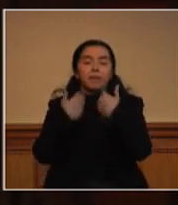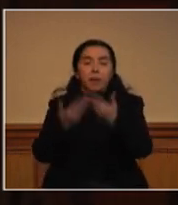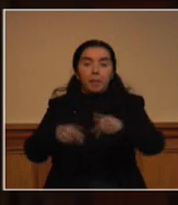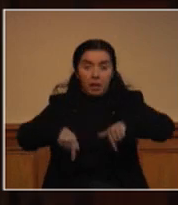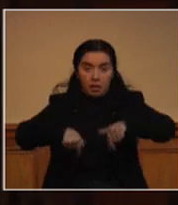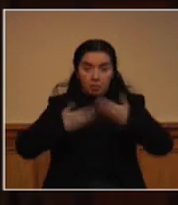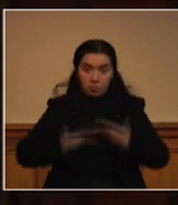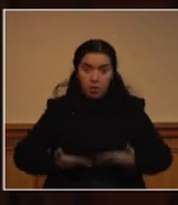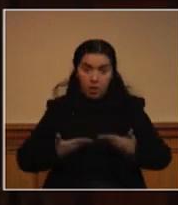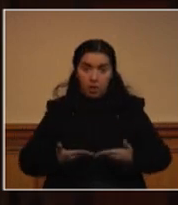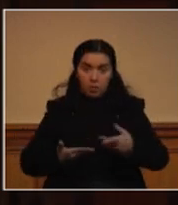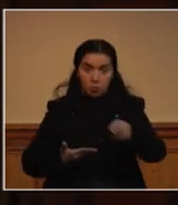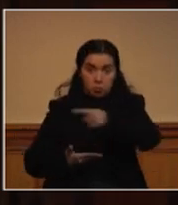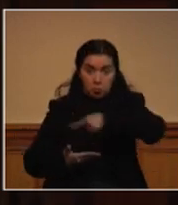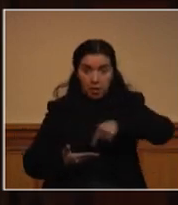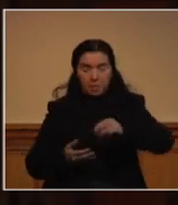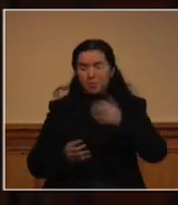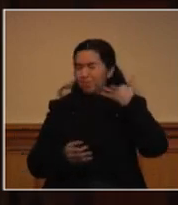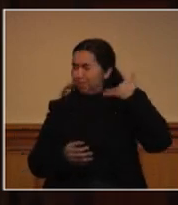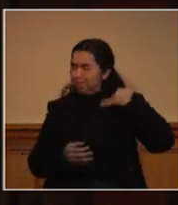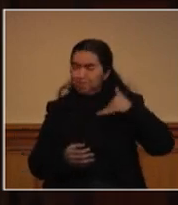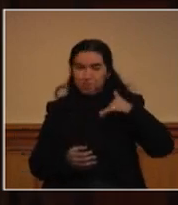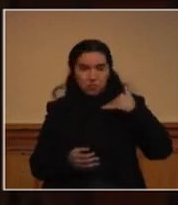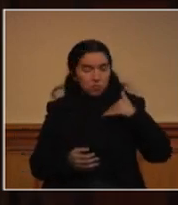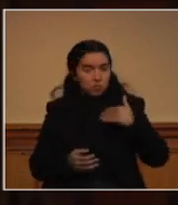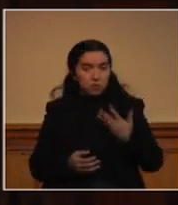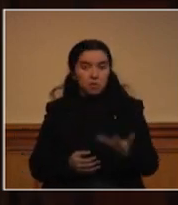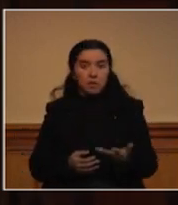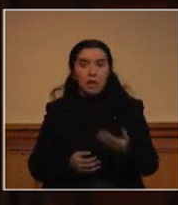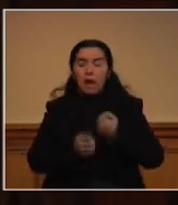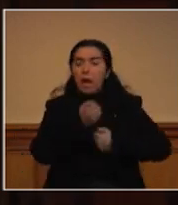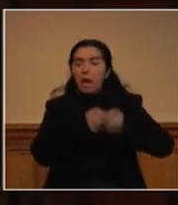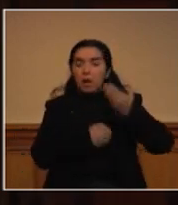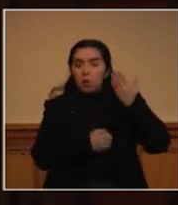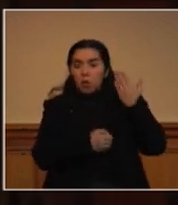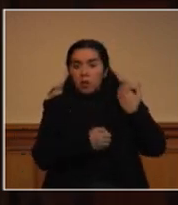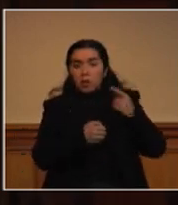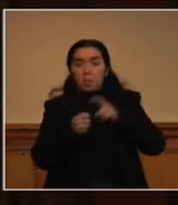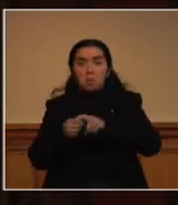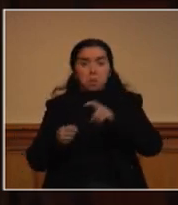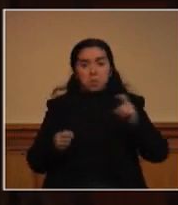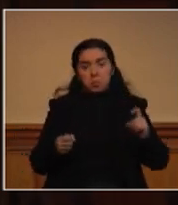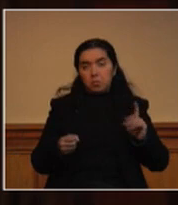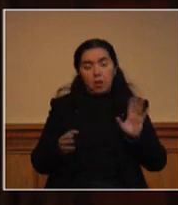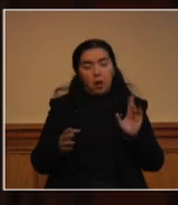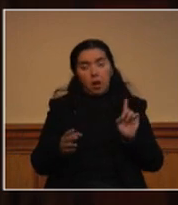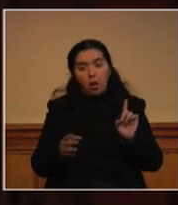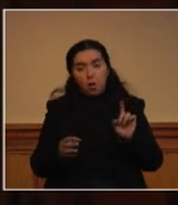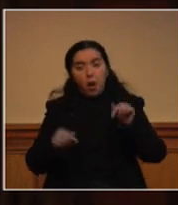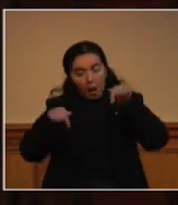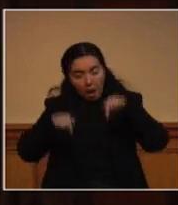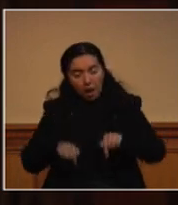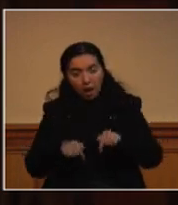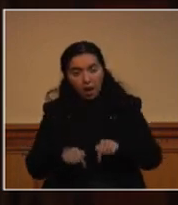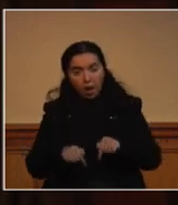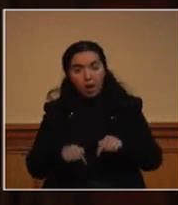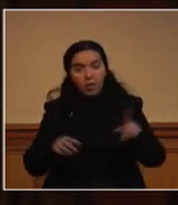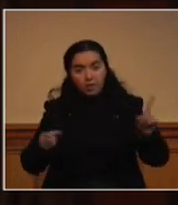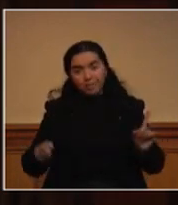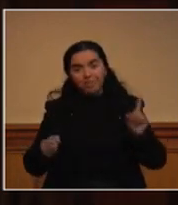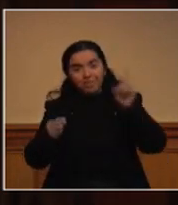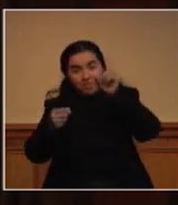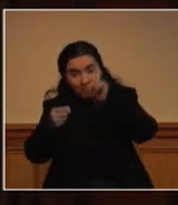actualmente está siendo esencial. Algo que hace unos años era exclusiva para ellos, ahora están dentro